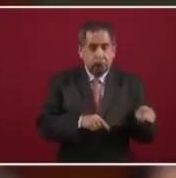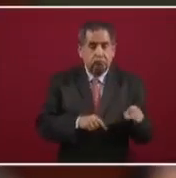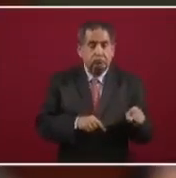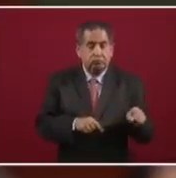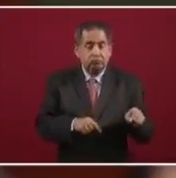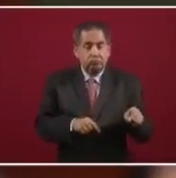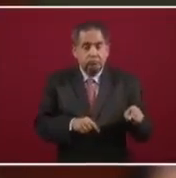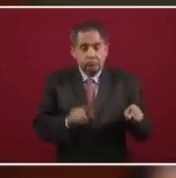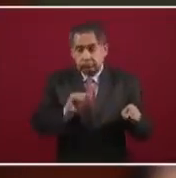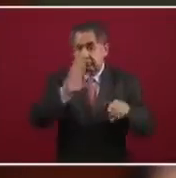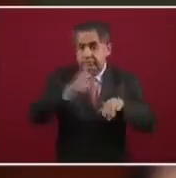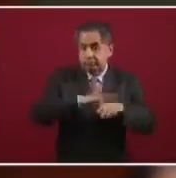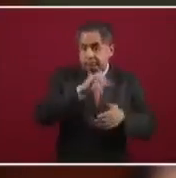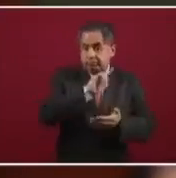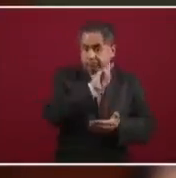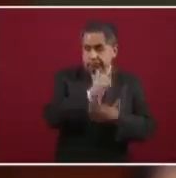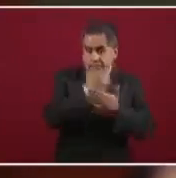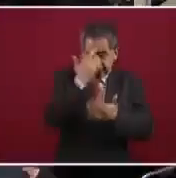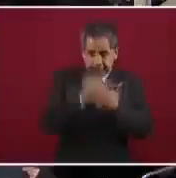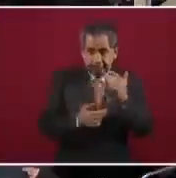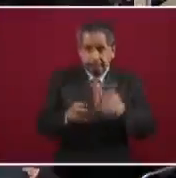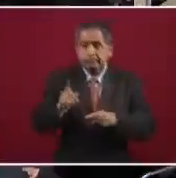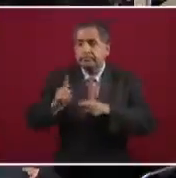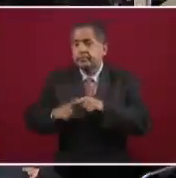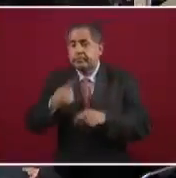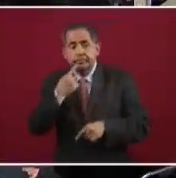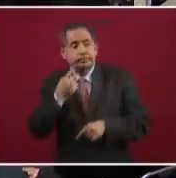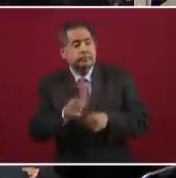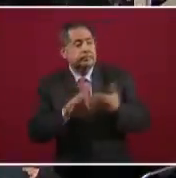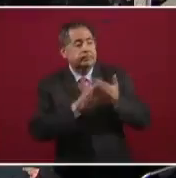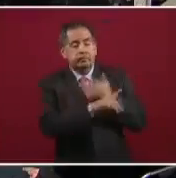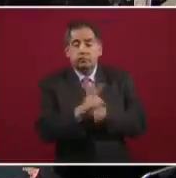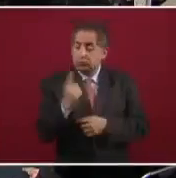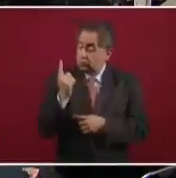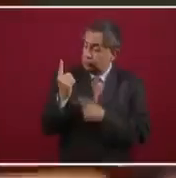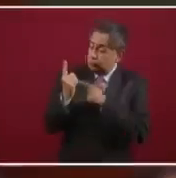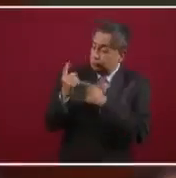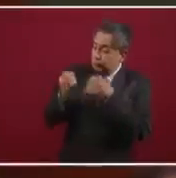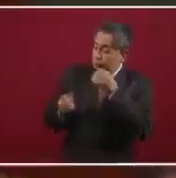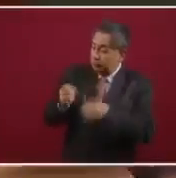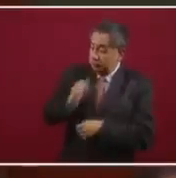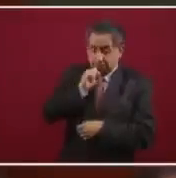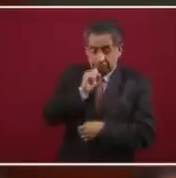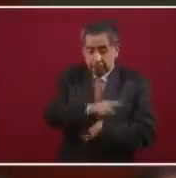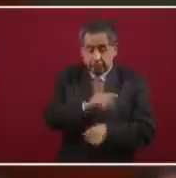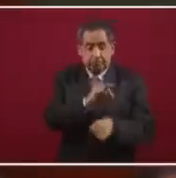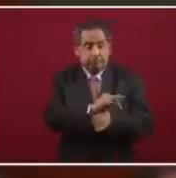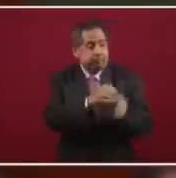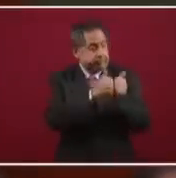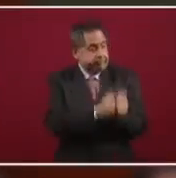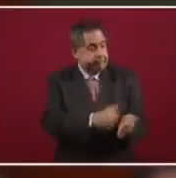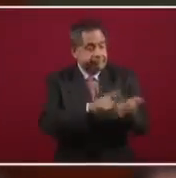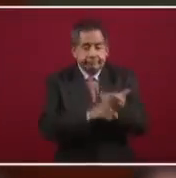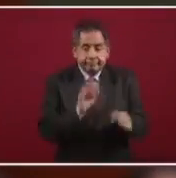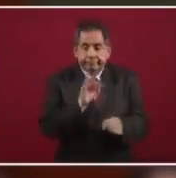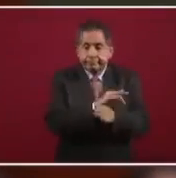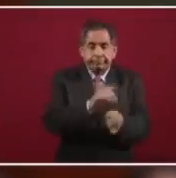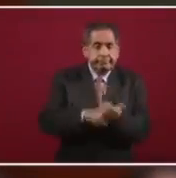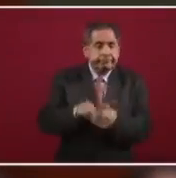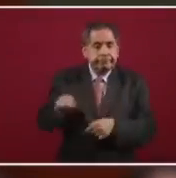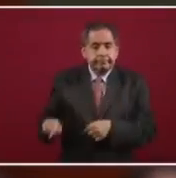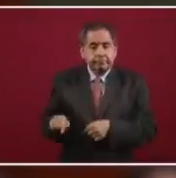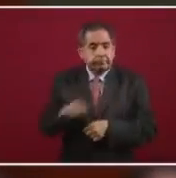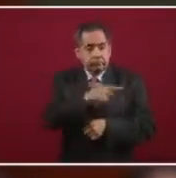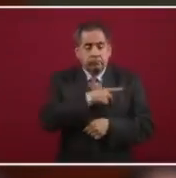internos de alta peligrosidad fueron amparados por un juez federal para que permanecieran en una prisión de esta naturaleza cuando